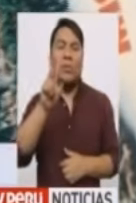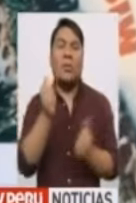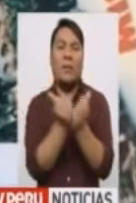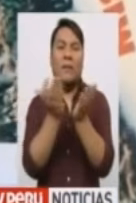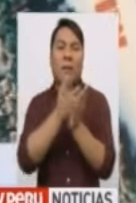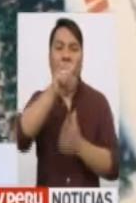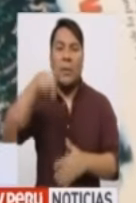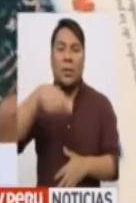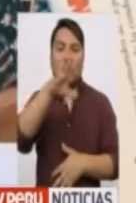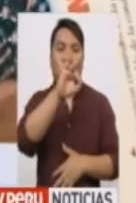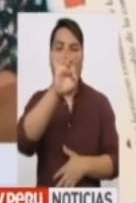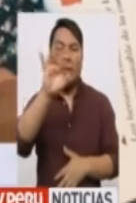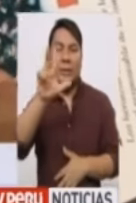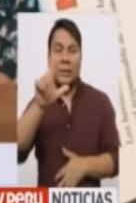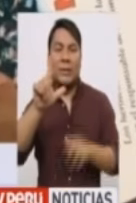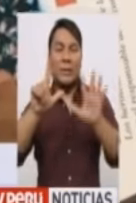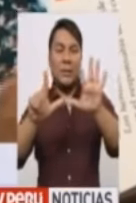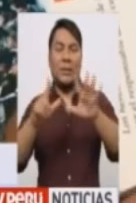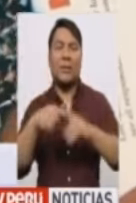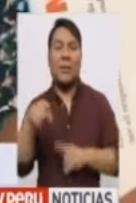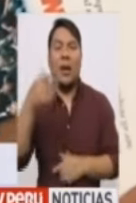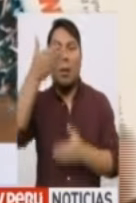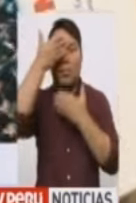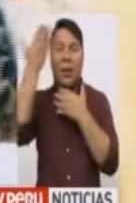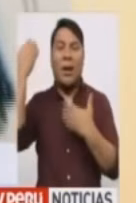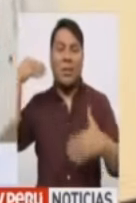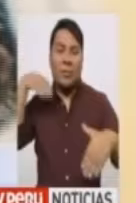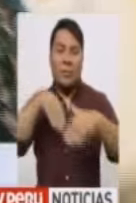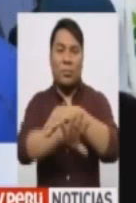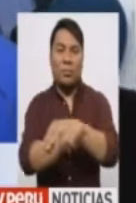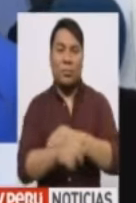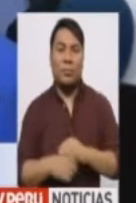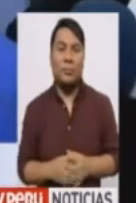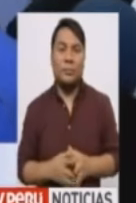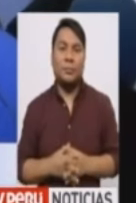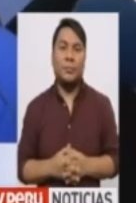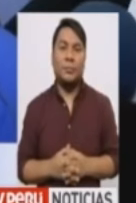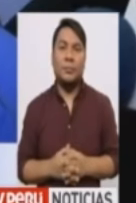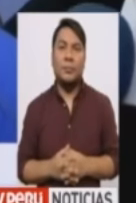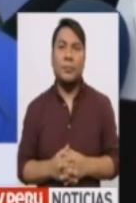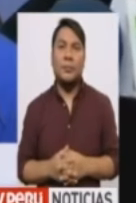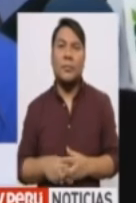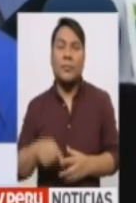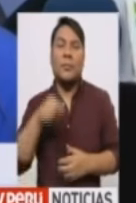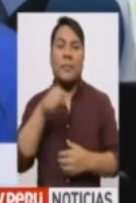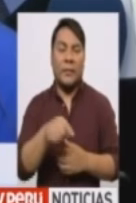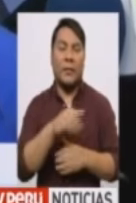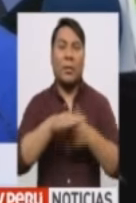abril de 1997, tomada por terroristas del MRTA. Dejar documentado